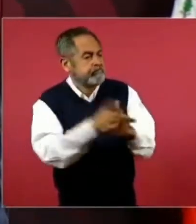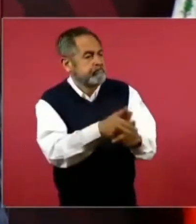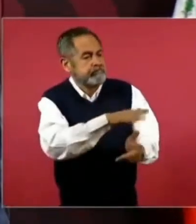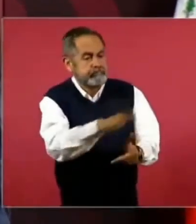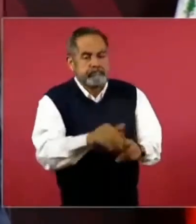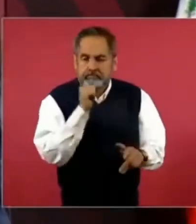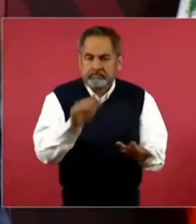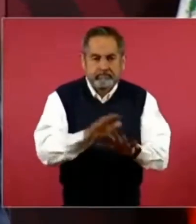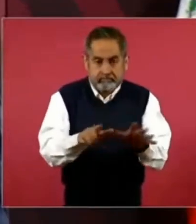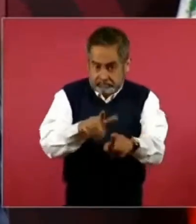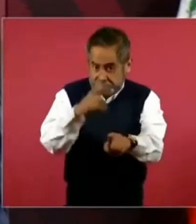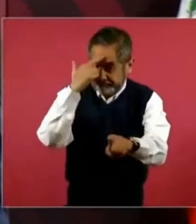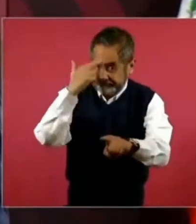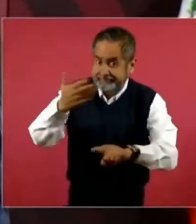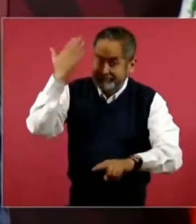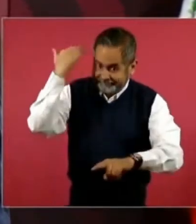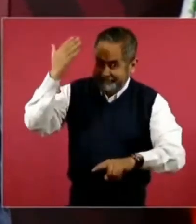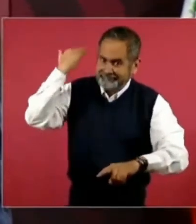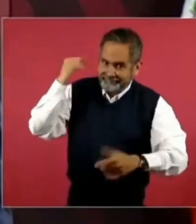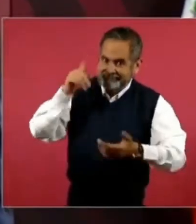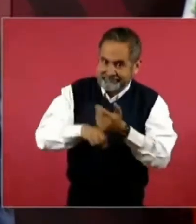No olvidemos eso.